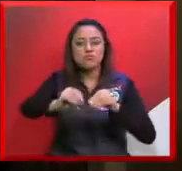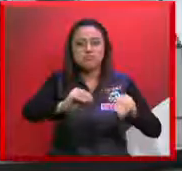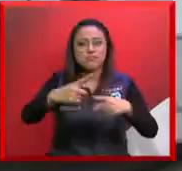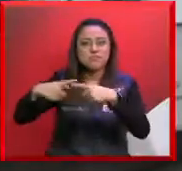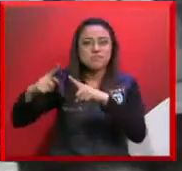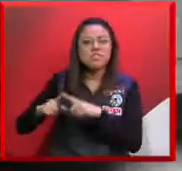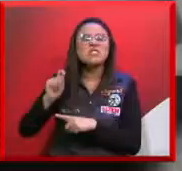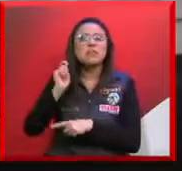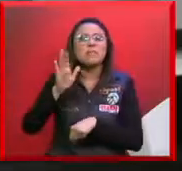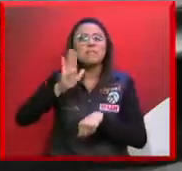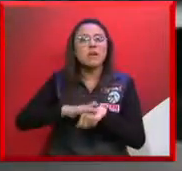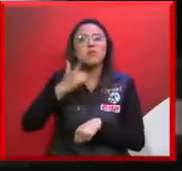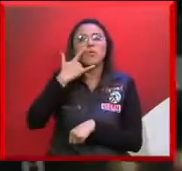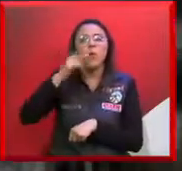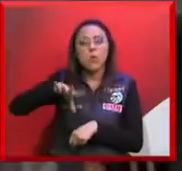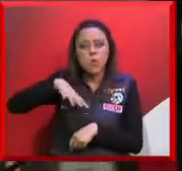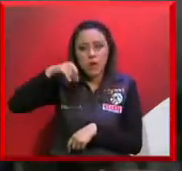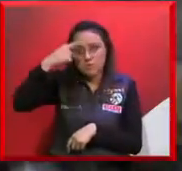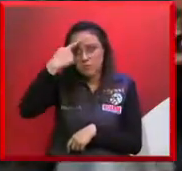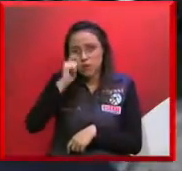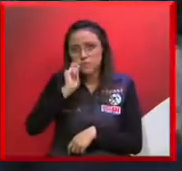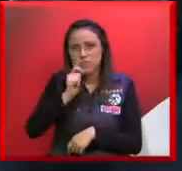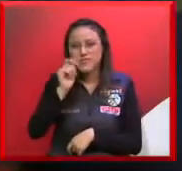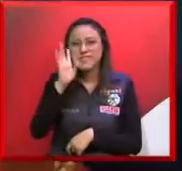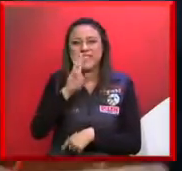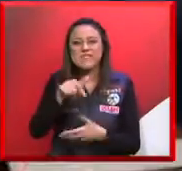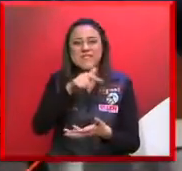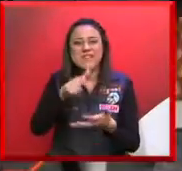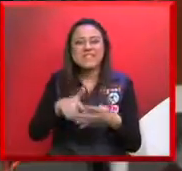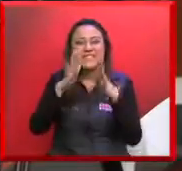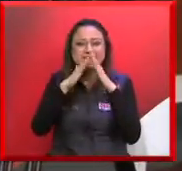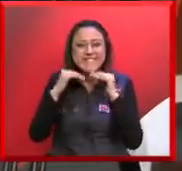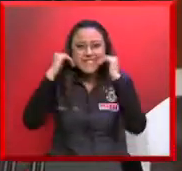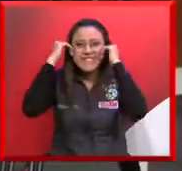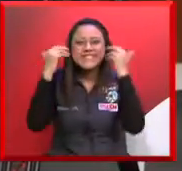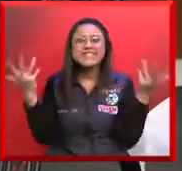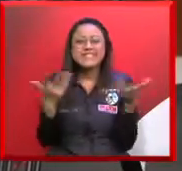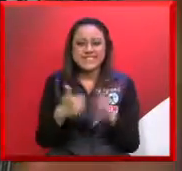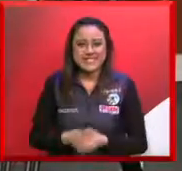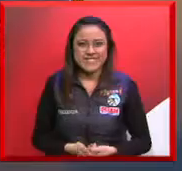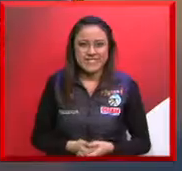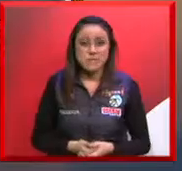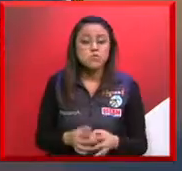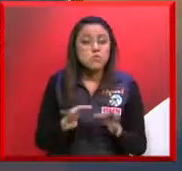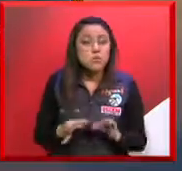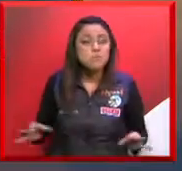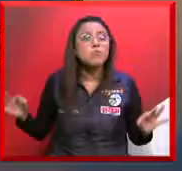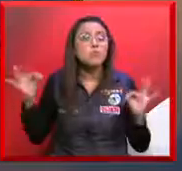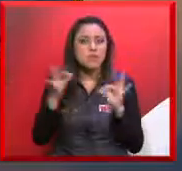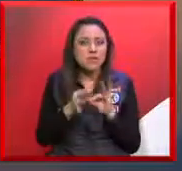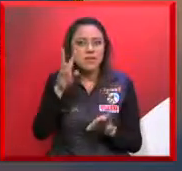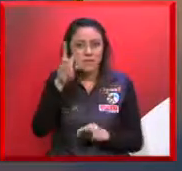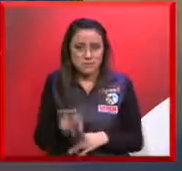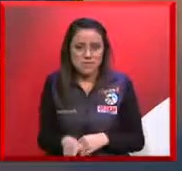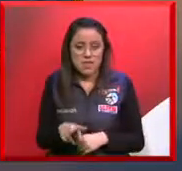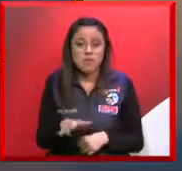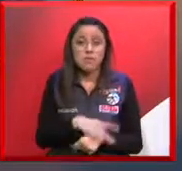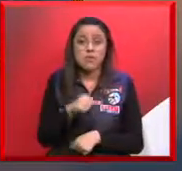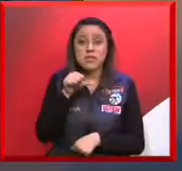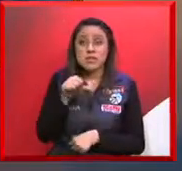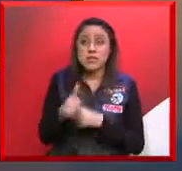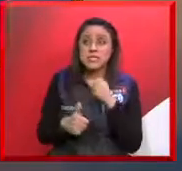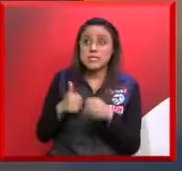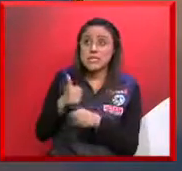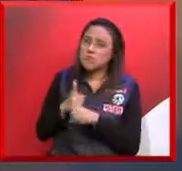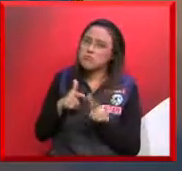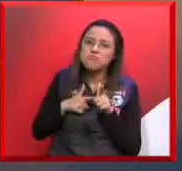nos obligó a redoblar esfuerzos para llevarlos a la fábrica de sonrisas. Es importantísimo, este es mi 16 años